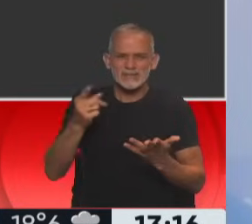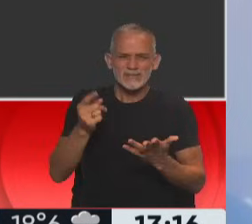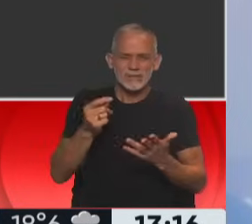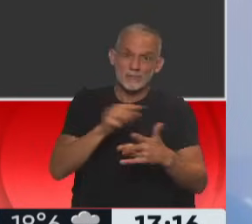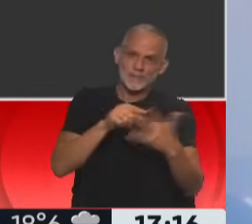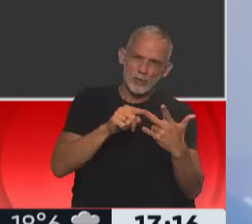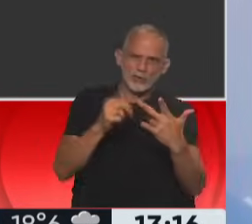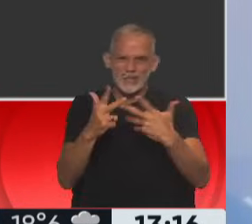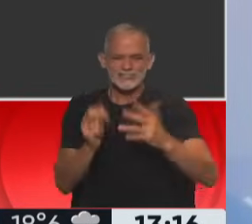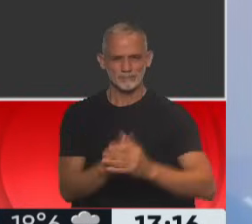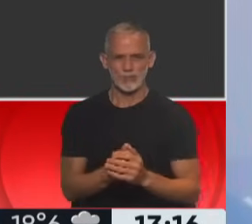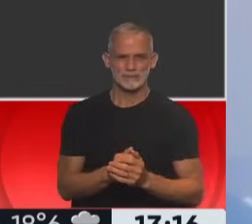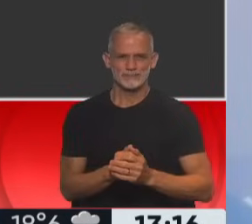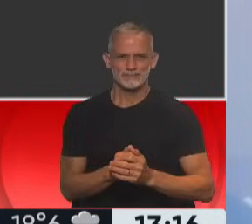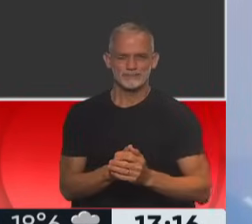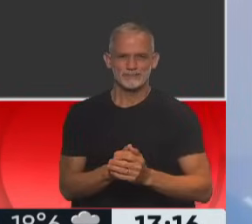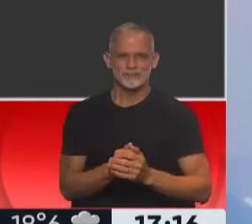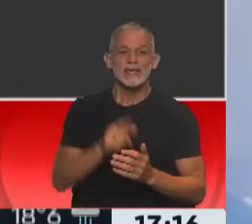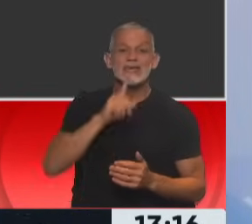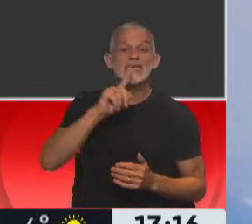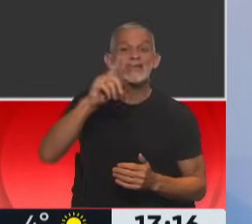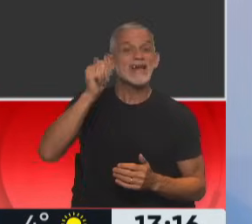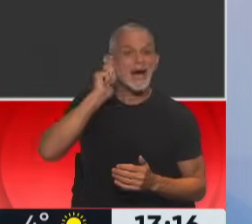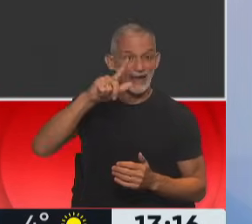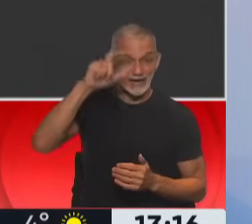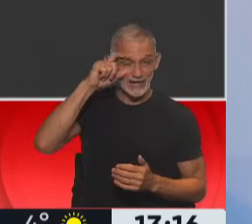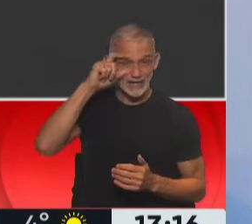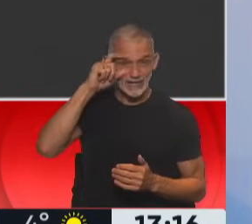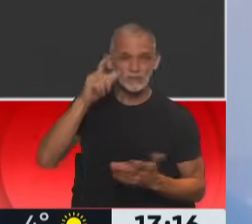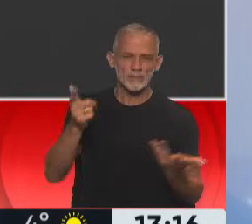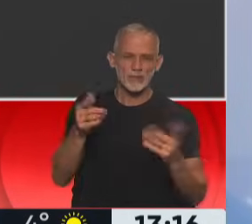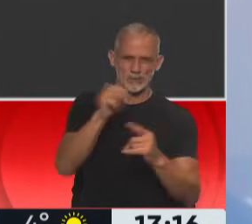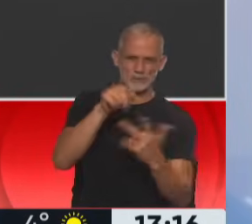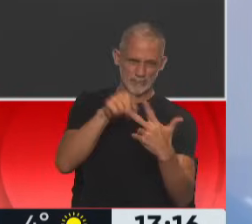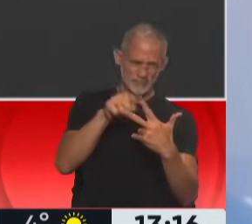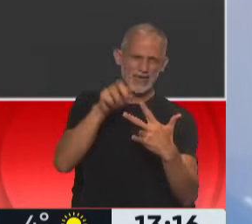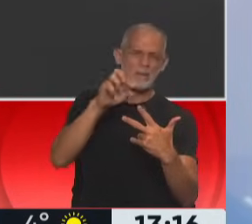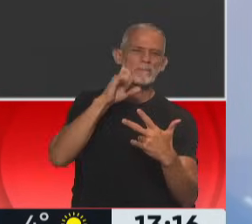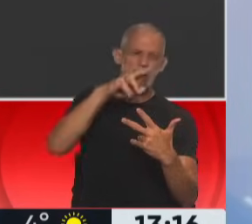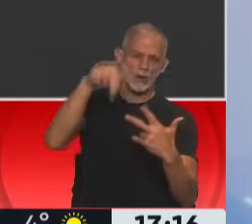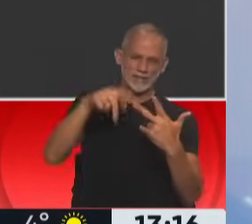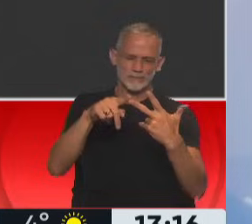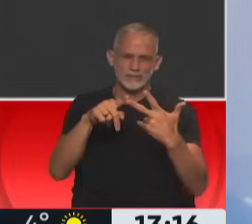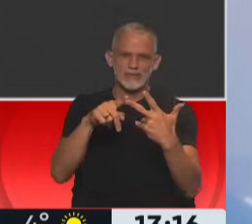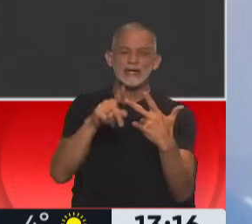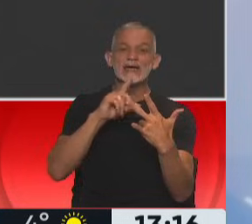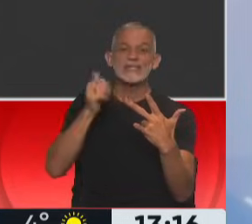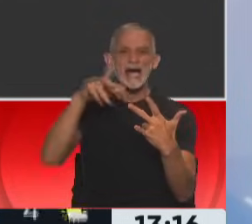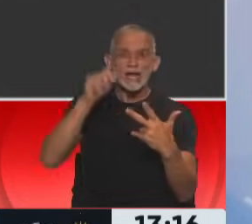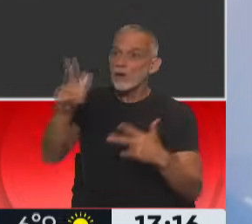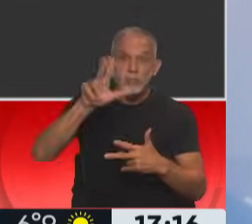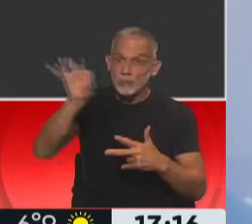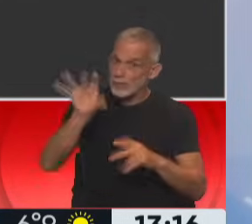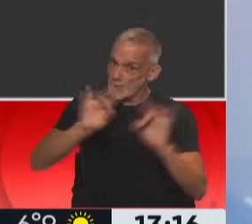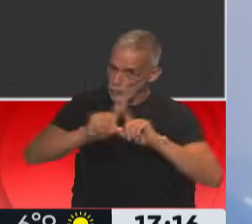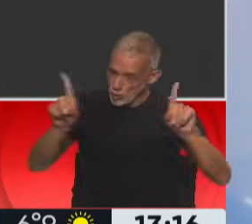3, bueno, Italia, hablamos, ¿no? Exactamente. Recién hablábamos de Pietro Parolin, sí, uno de los candidatos. Aún no hay nombre, atentos.